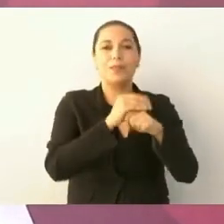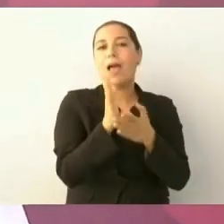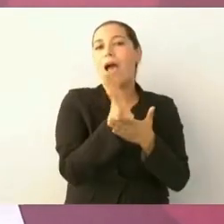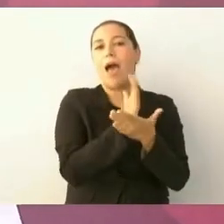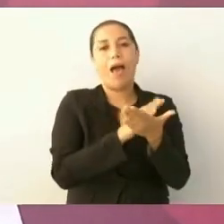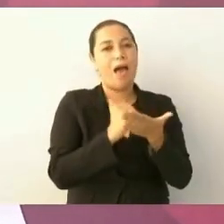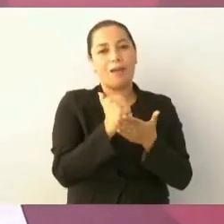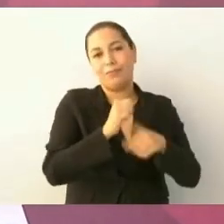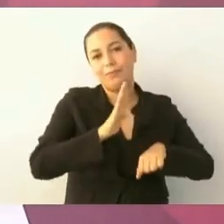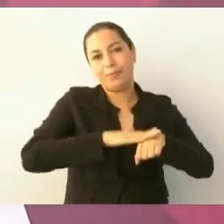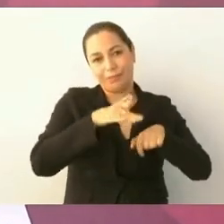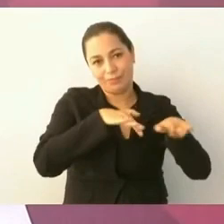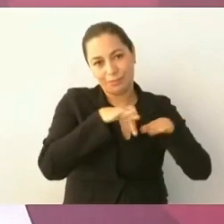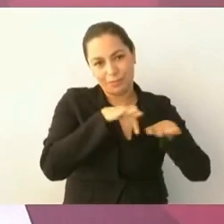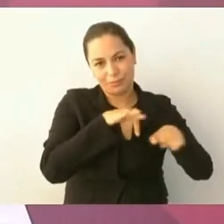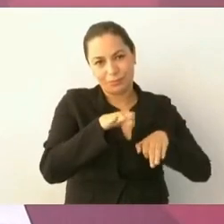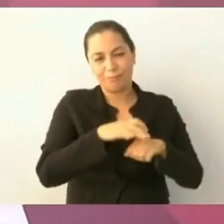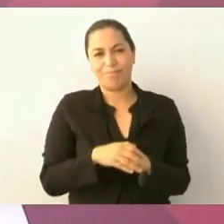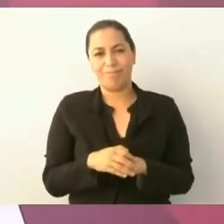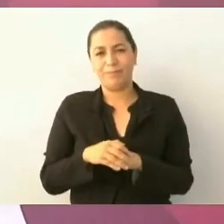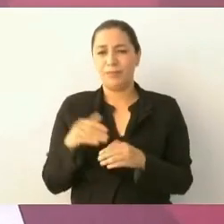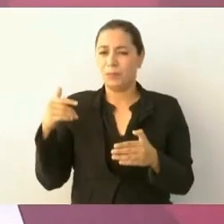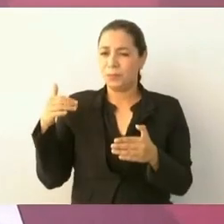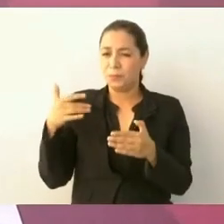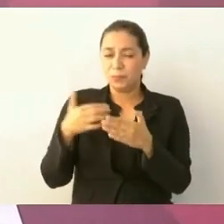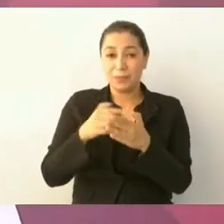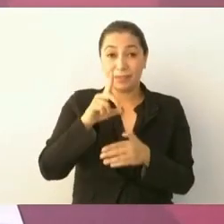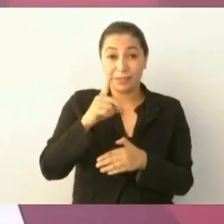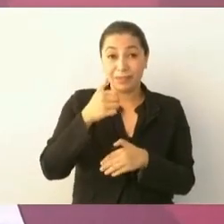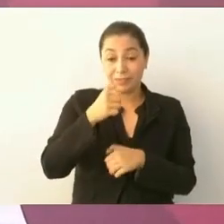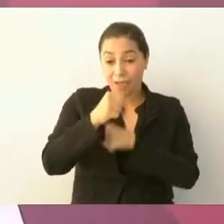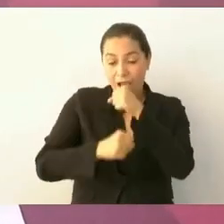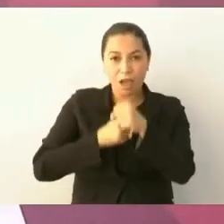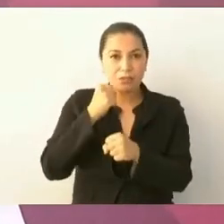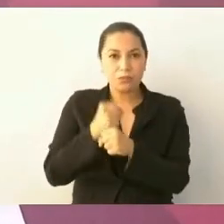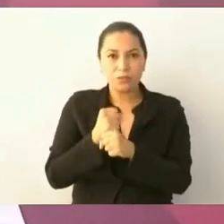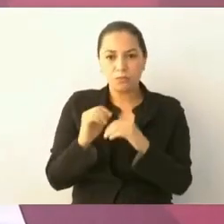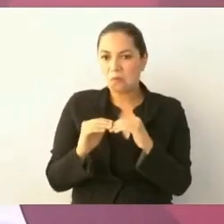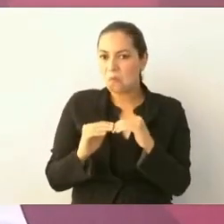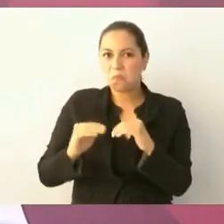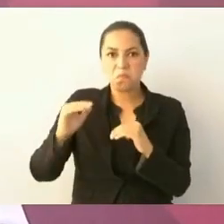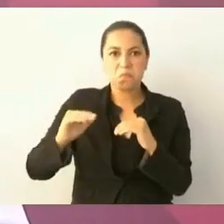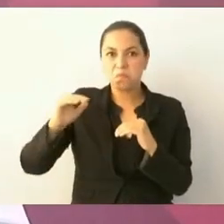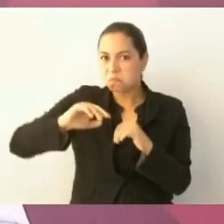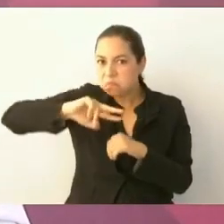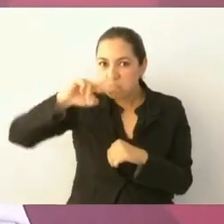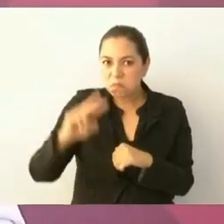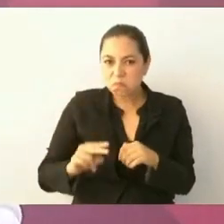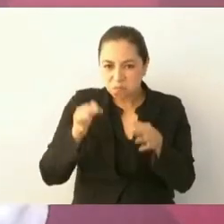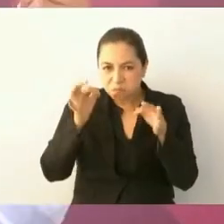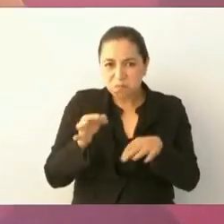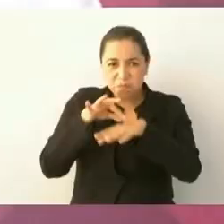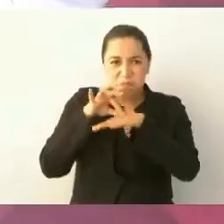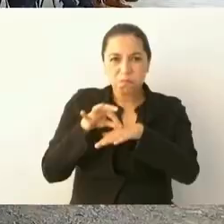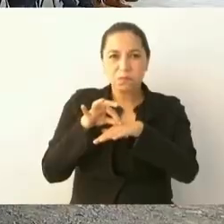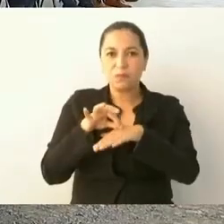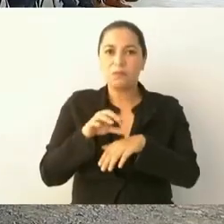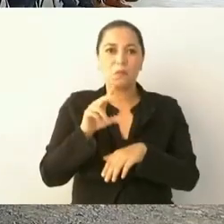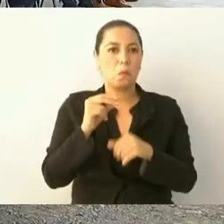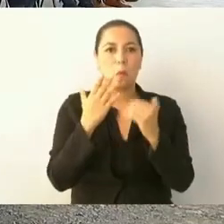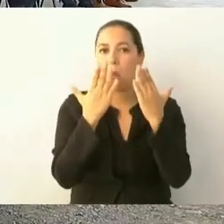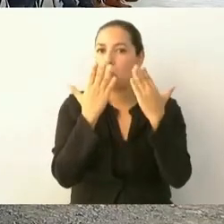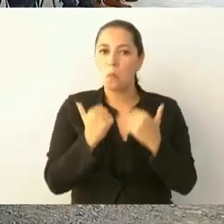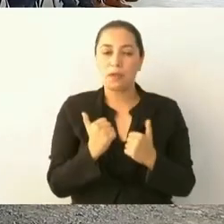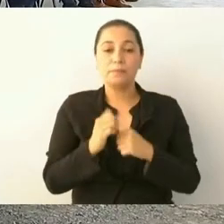Y 36 años sin aumentar los salarios en términos reales. A veces